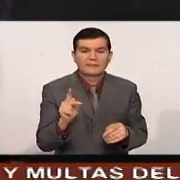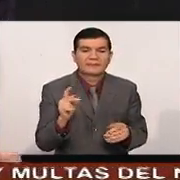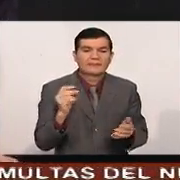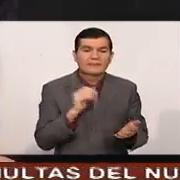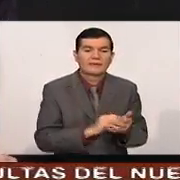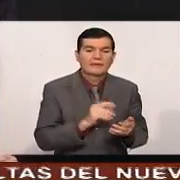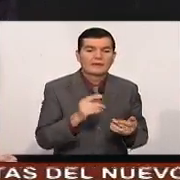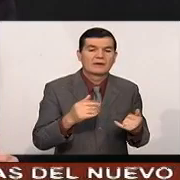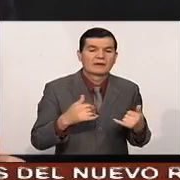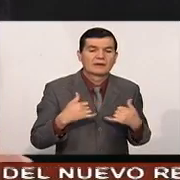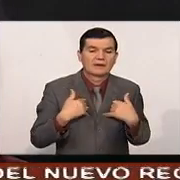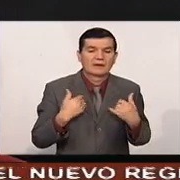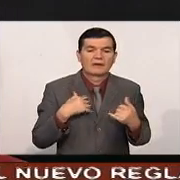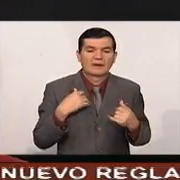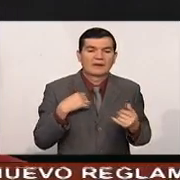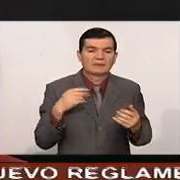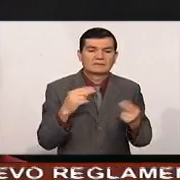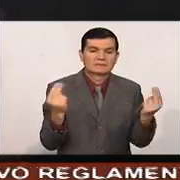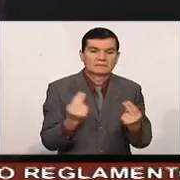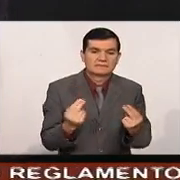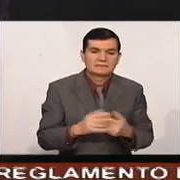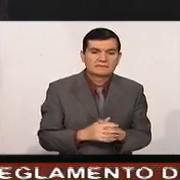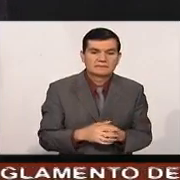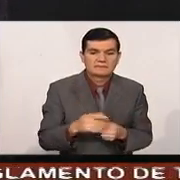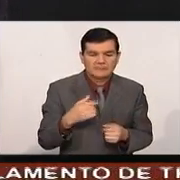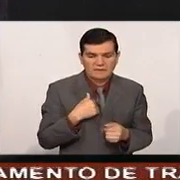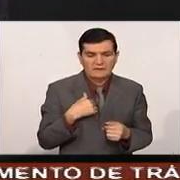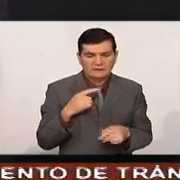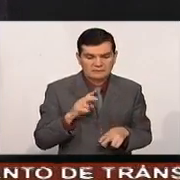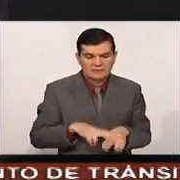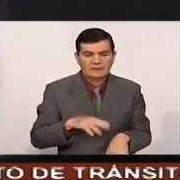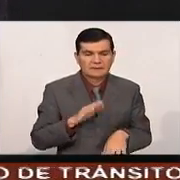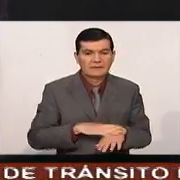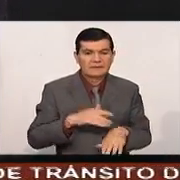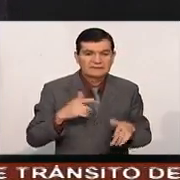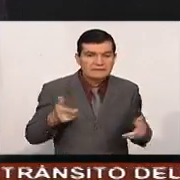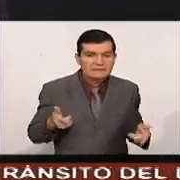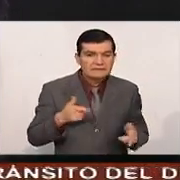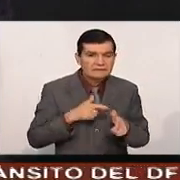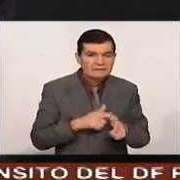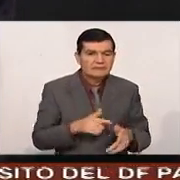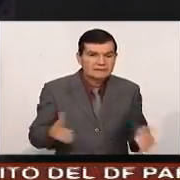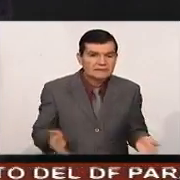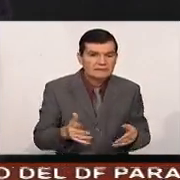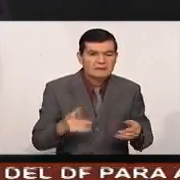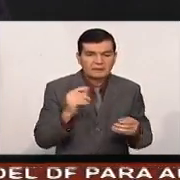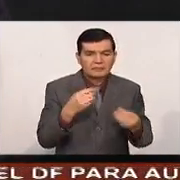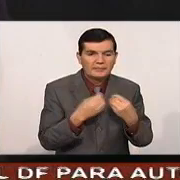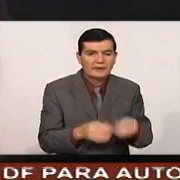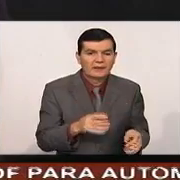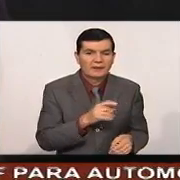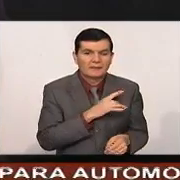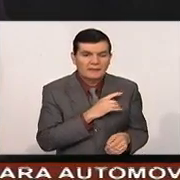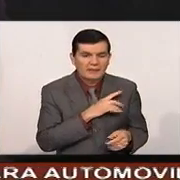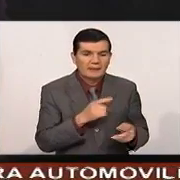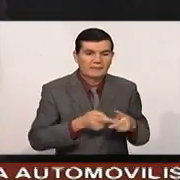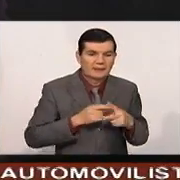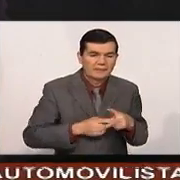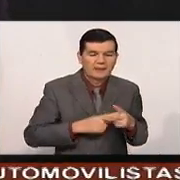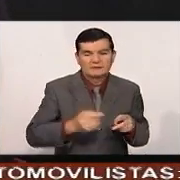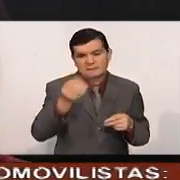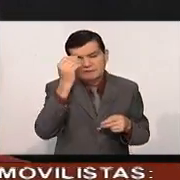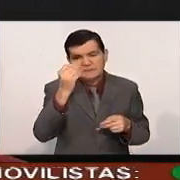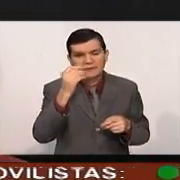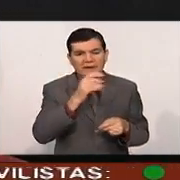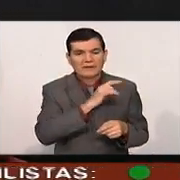los chicos que quieren estudiar ingeniería y las necesidades. Entonces tenemos que fomentar más que los jóvenes le pierdan el miedo a las matemáticas, a la ciencia y tecnología,